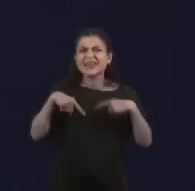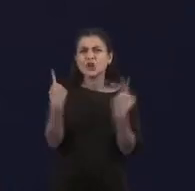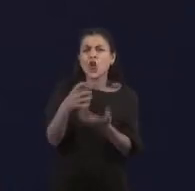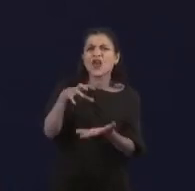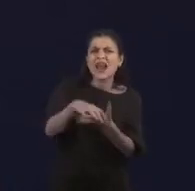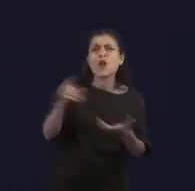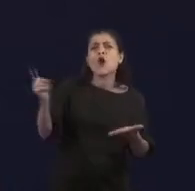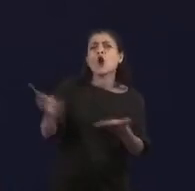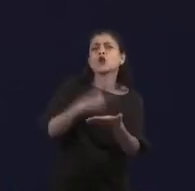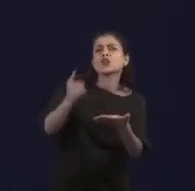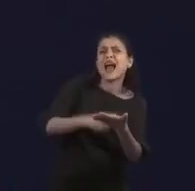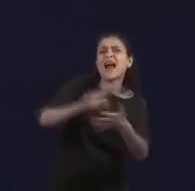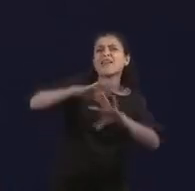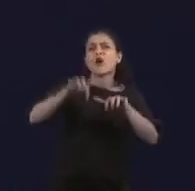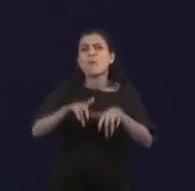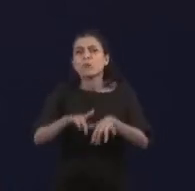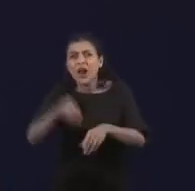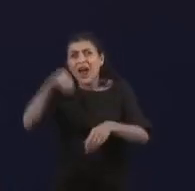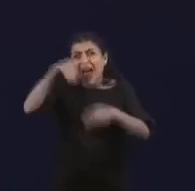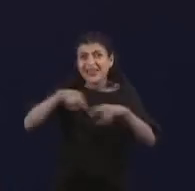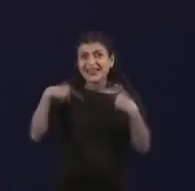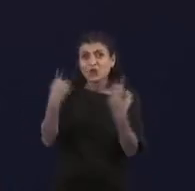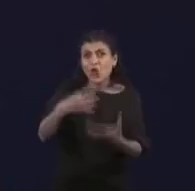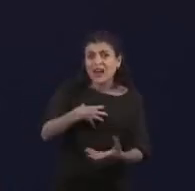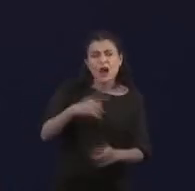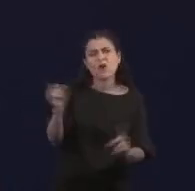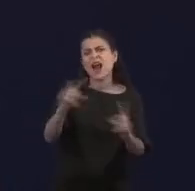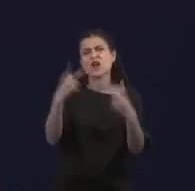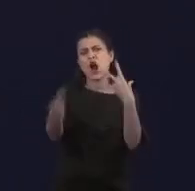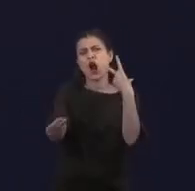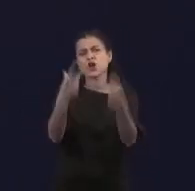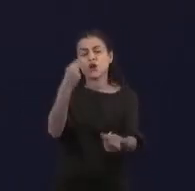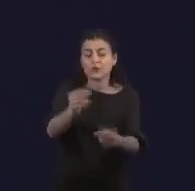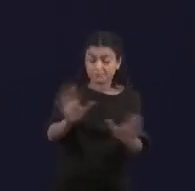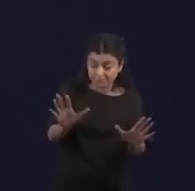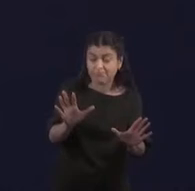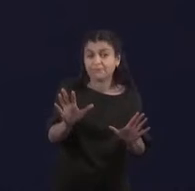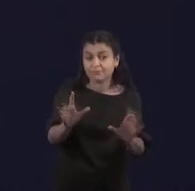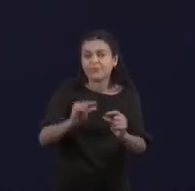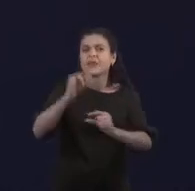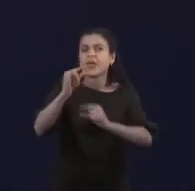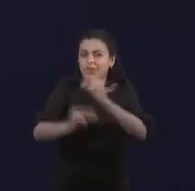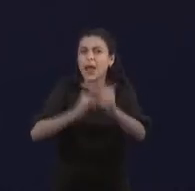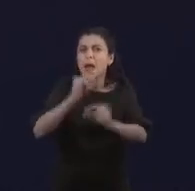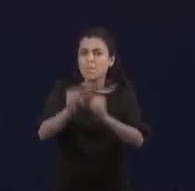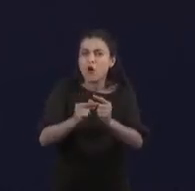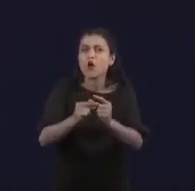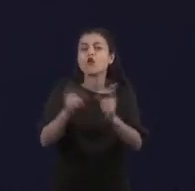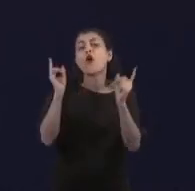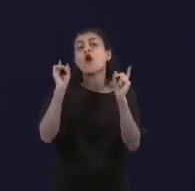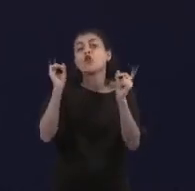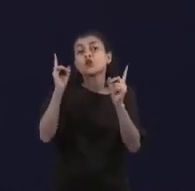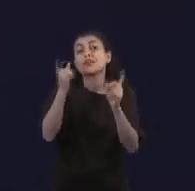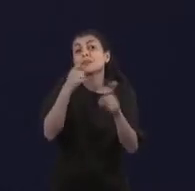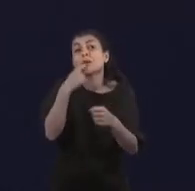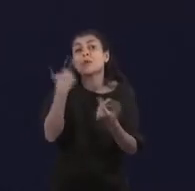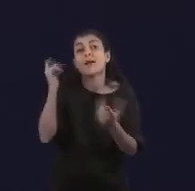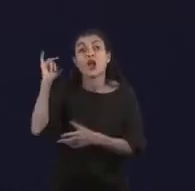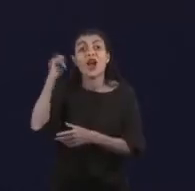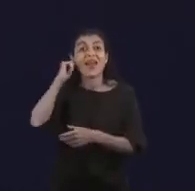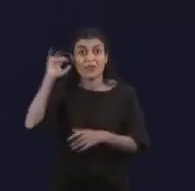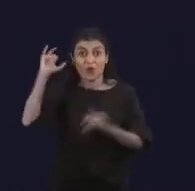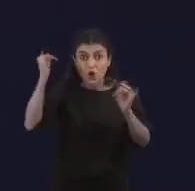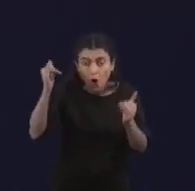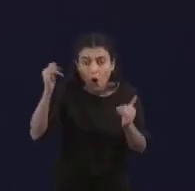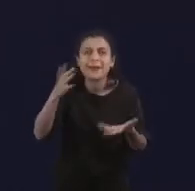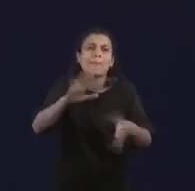una computadora, un celular con acceso a internet en el aula, lo cierto es que a los docentes más modernos, si se quiere, te estoy